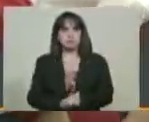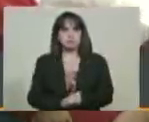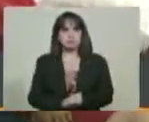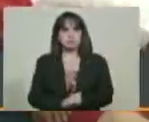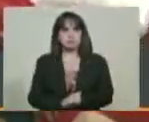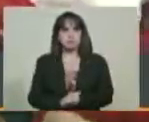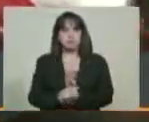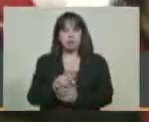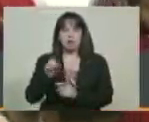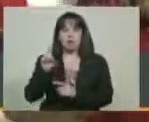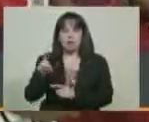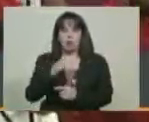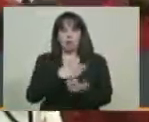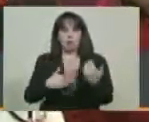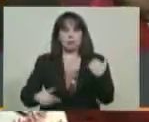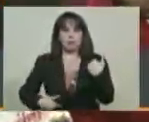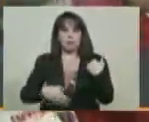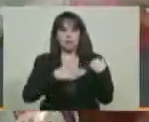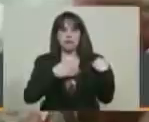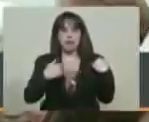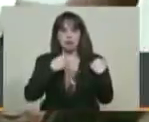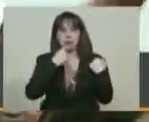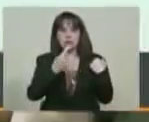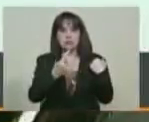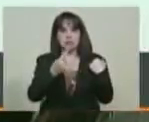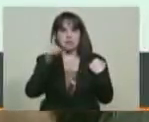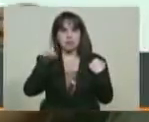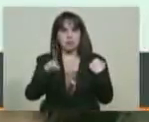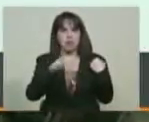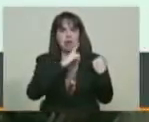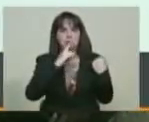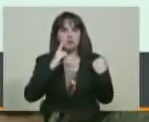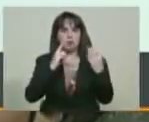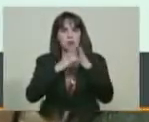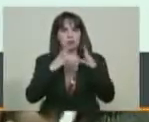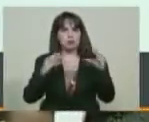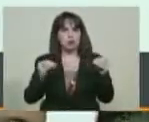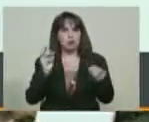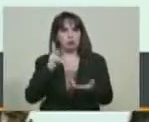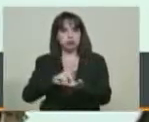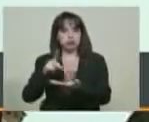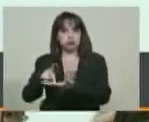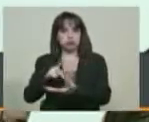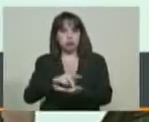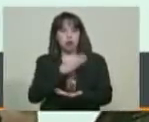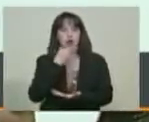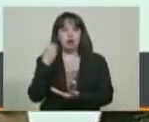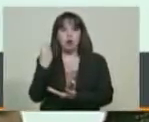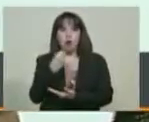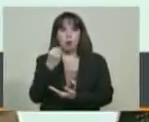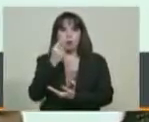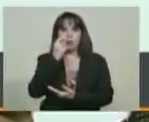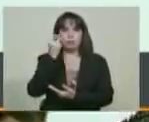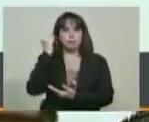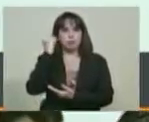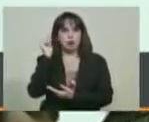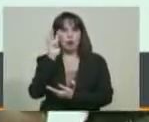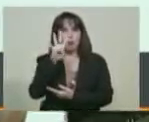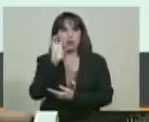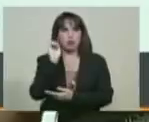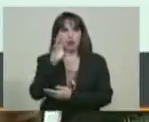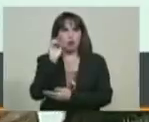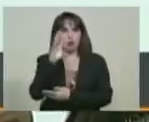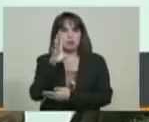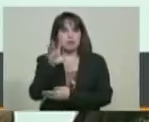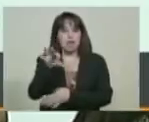Presidente, queremos decirle también, en nombre de también todos estos delegados y delegadas jóvenes del cuarto congreso de nuestro partido que han sido